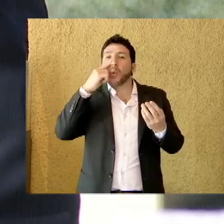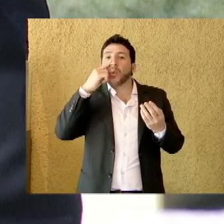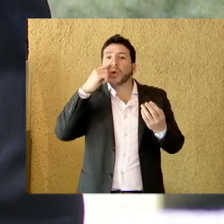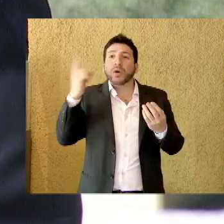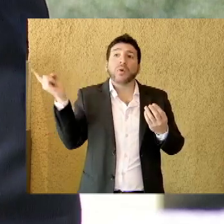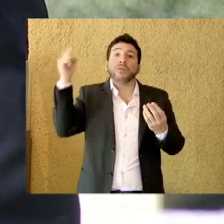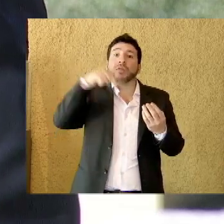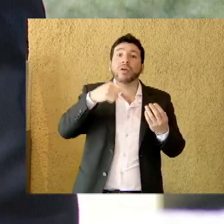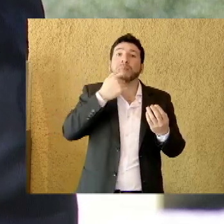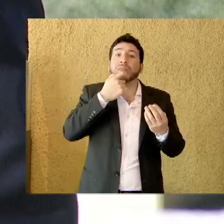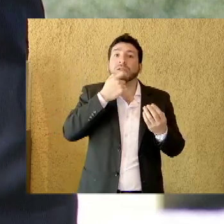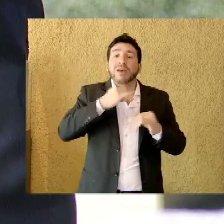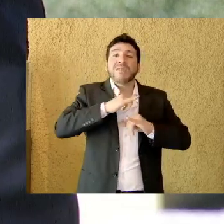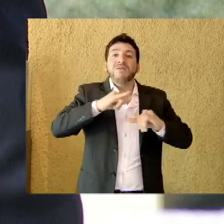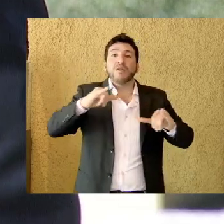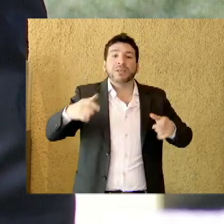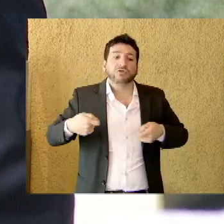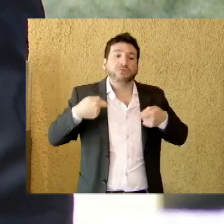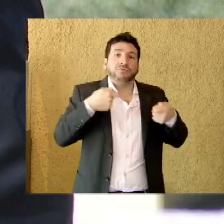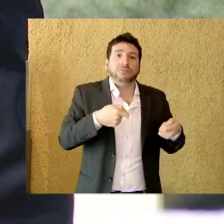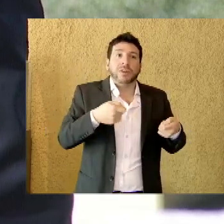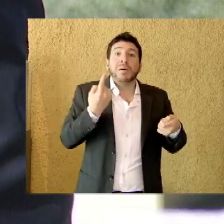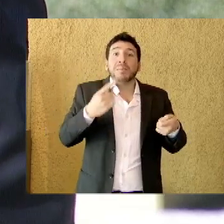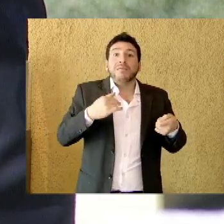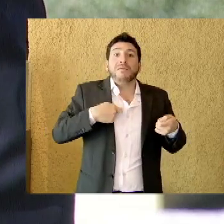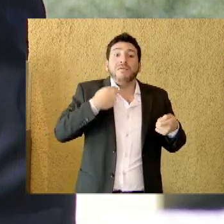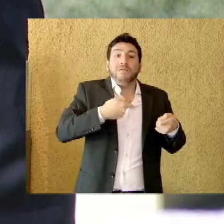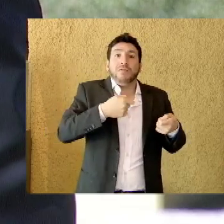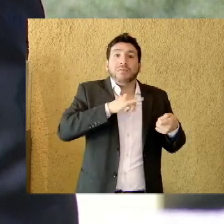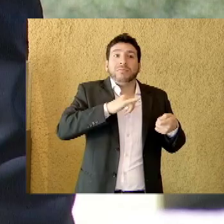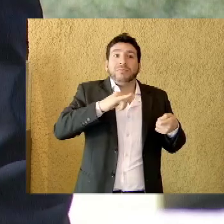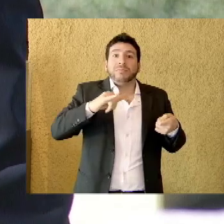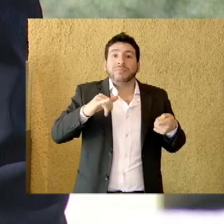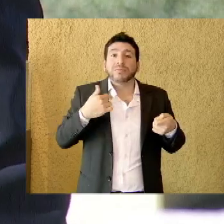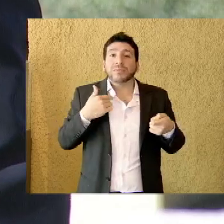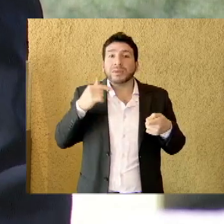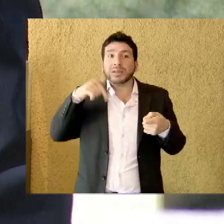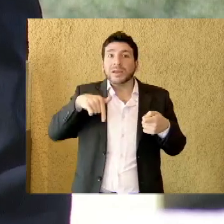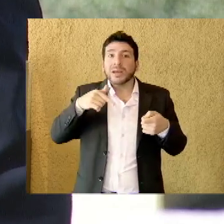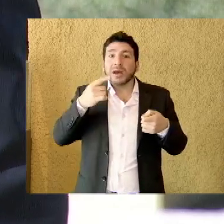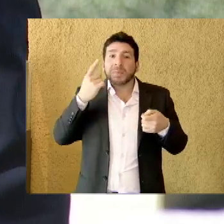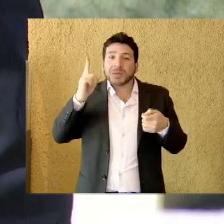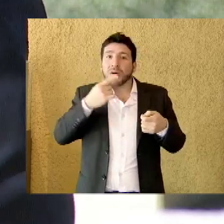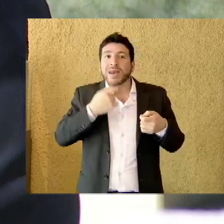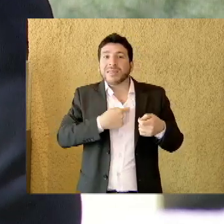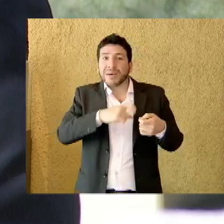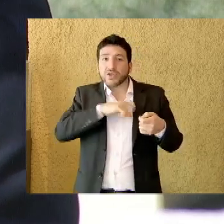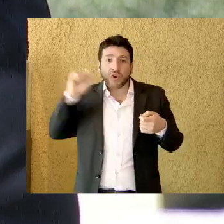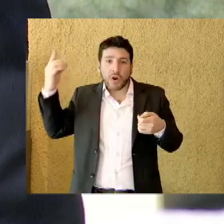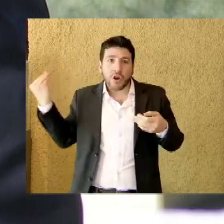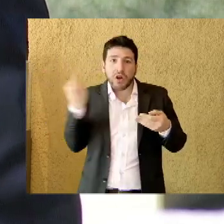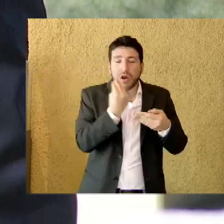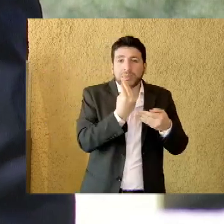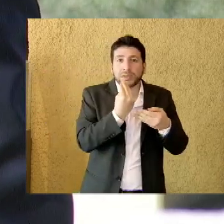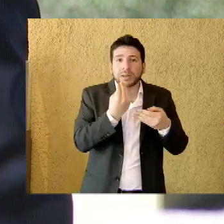venido con la información, pero evidentemente la información a Faustín Anzay, que era el subdelegado a autoridad española en Mendoza, no